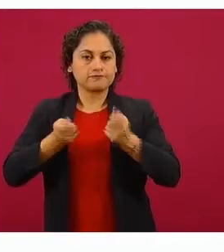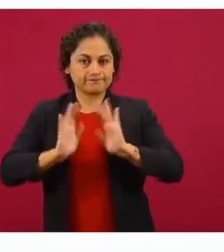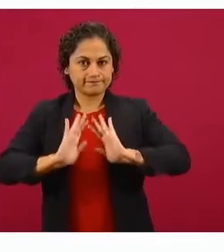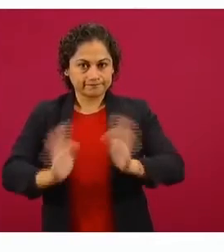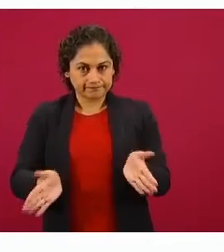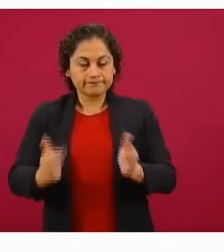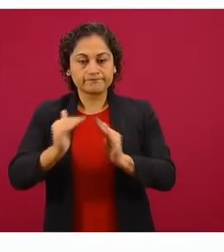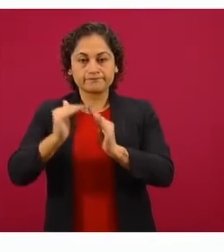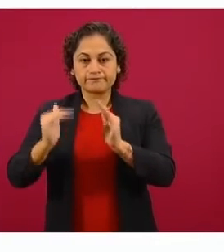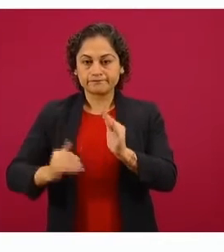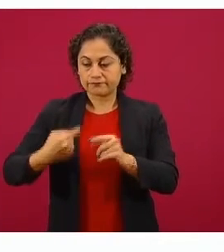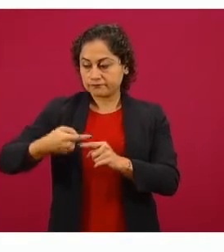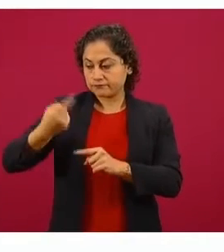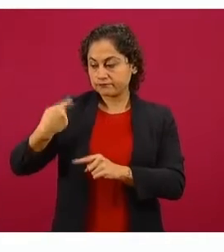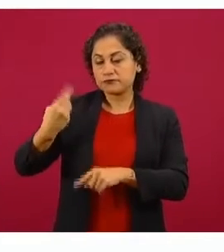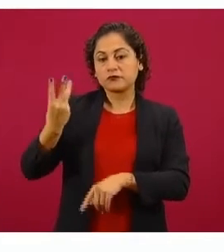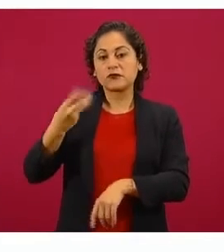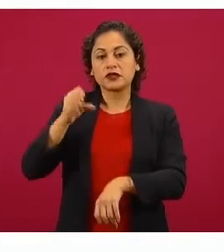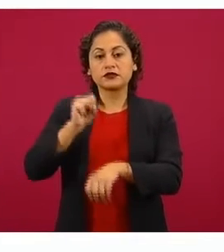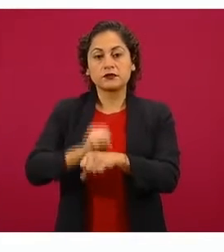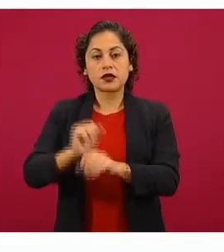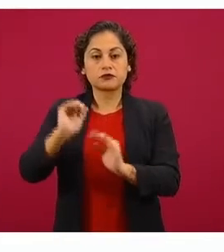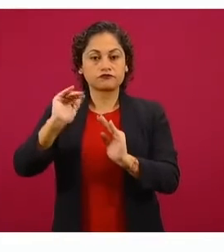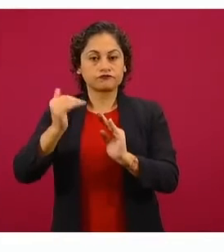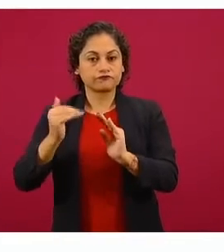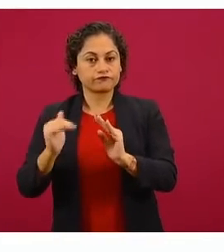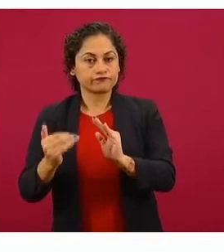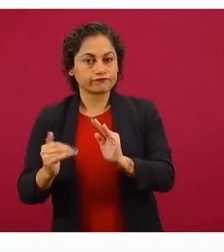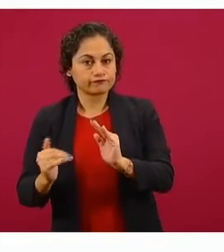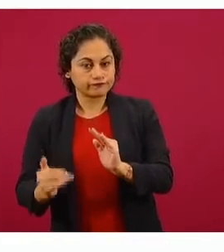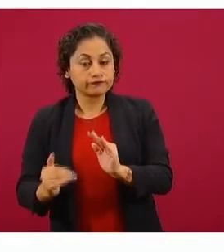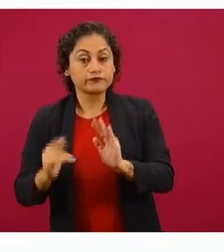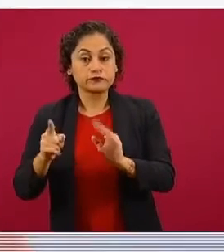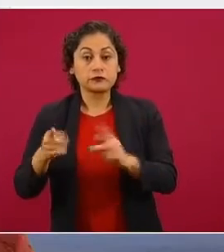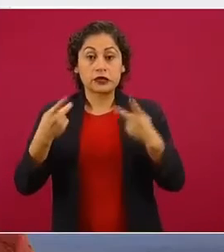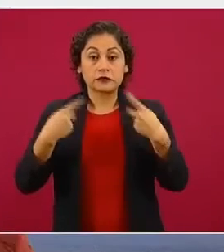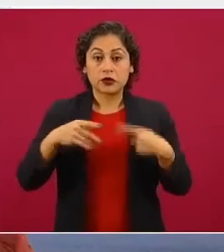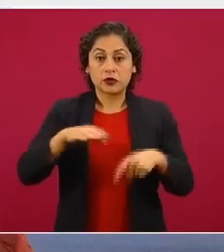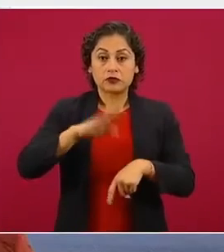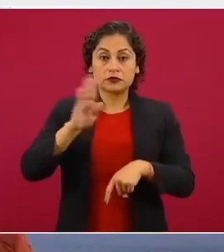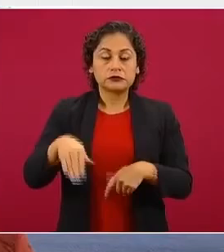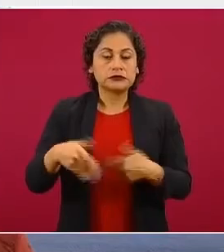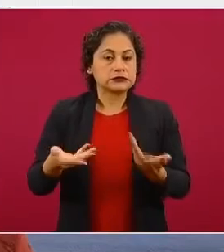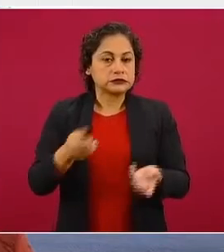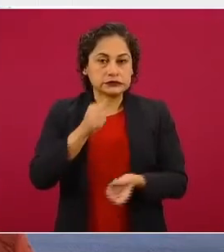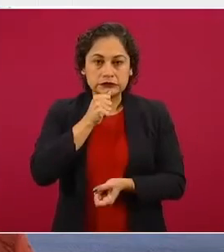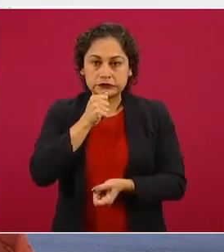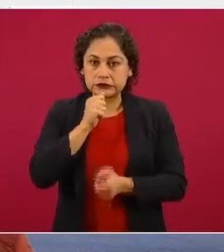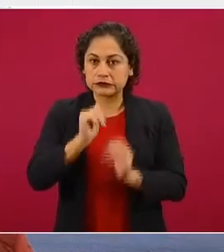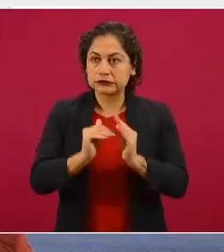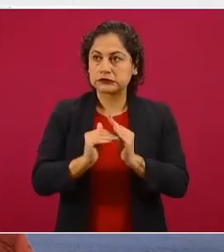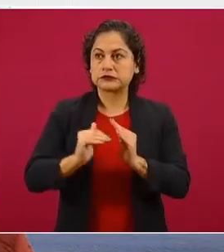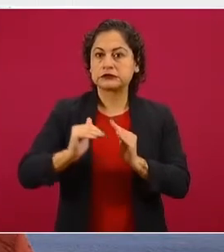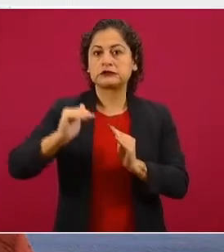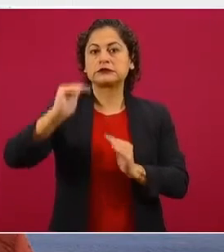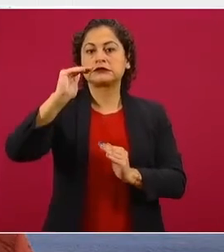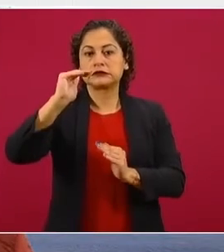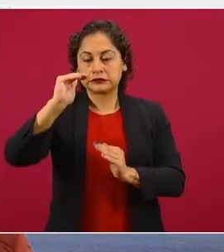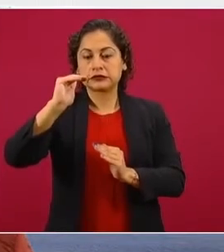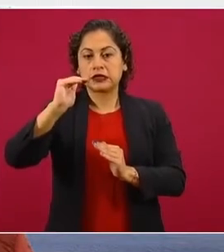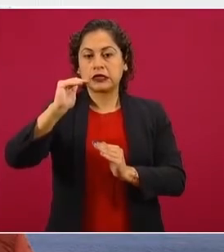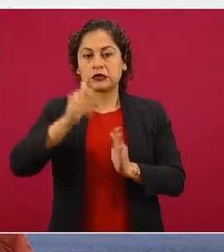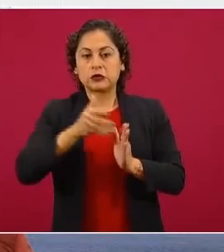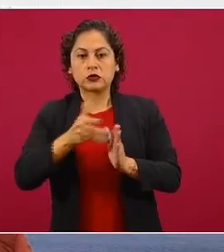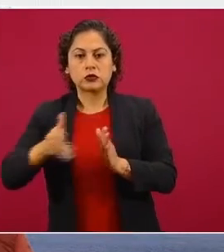tiene 3 semanas en donde hay una reducción continua. Todavía no de la mortalidad, que sigue en aumento, generalmente hay un desfase de 15 a